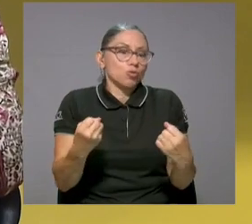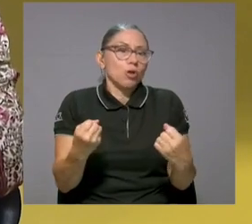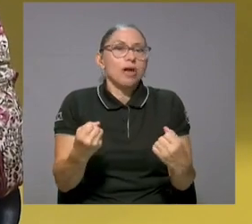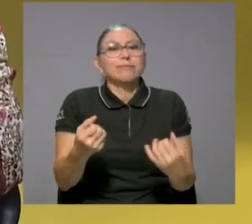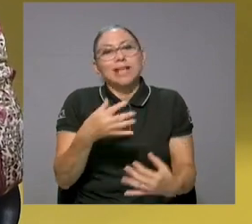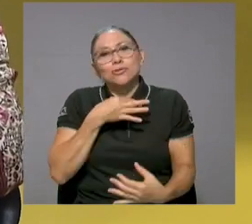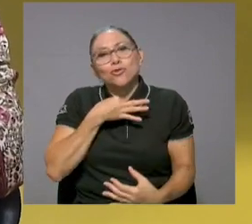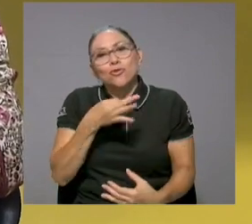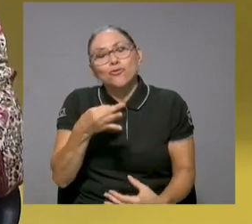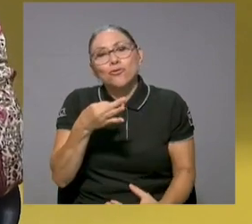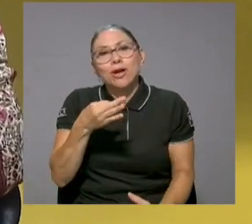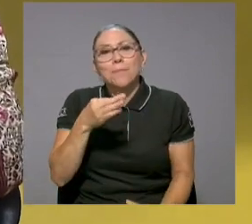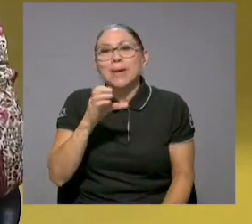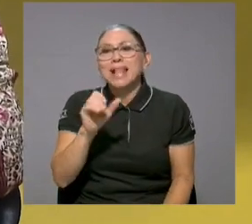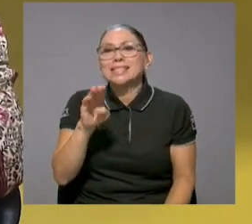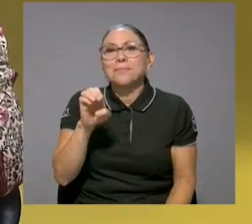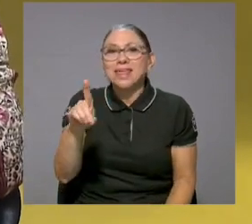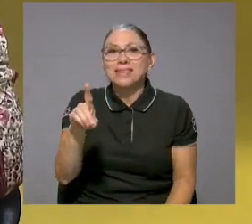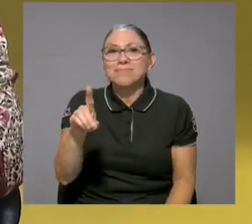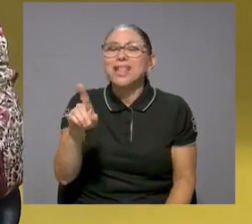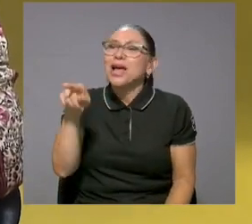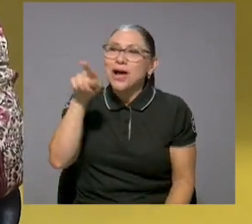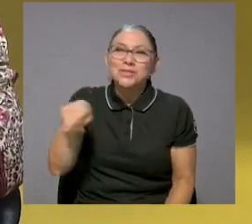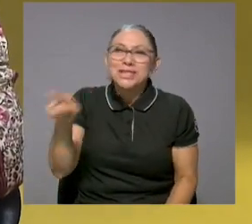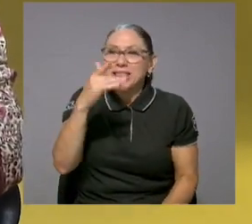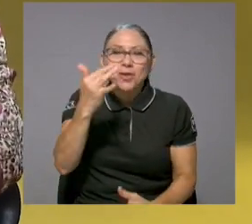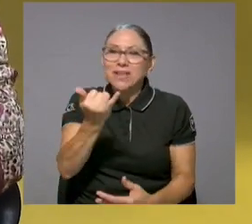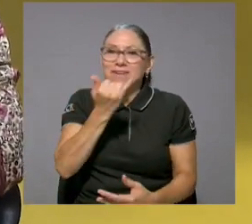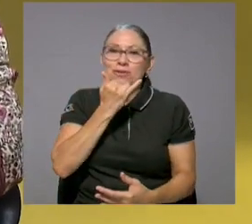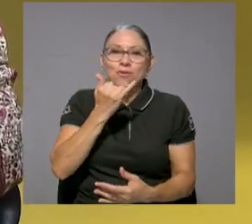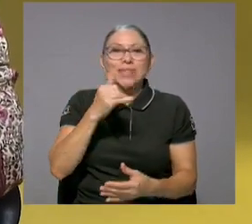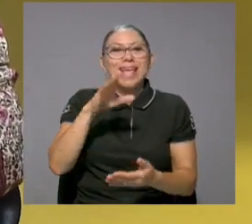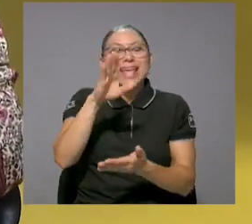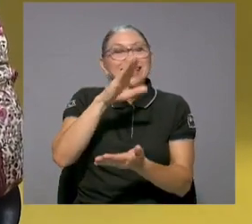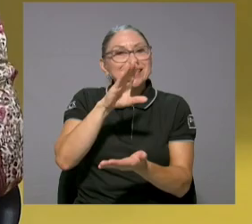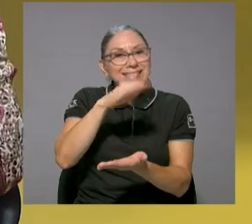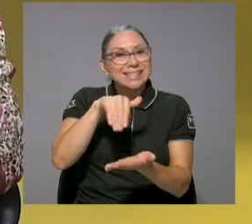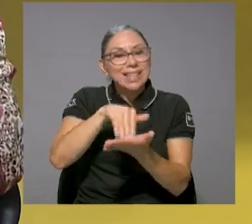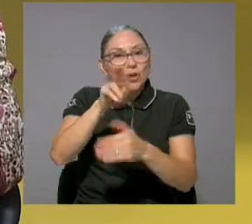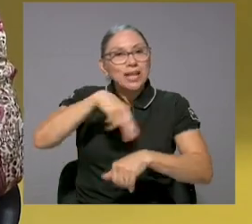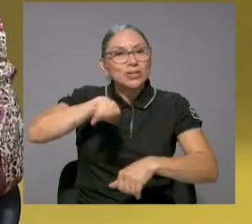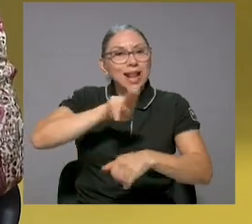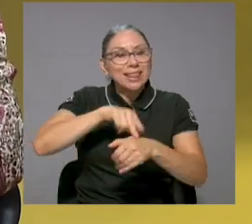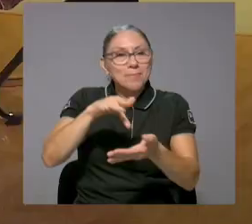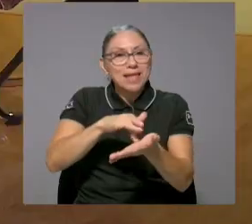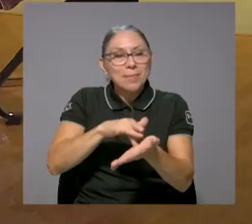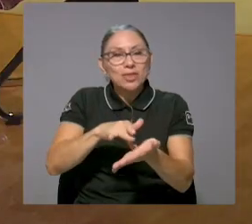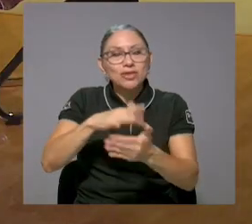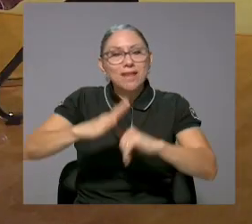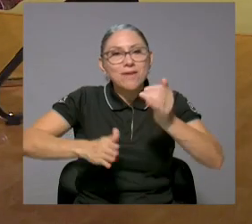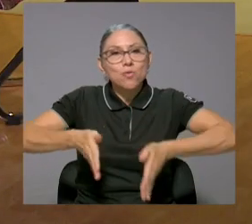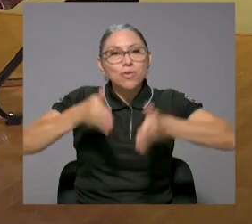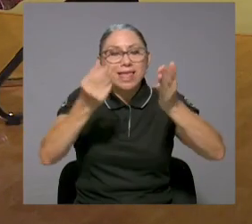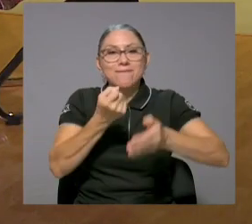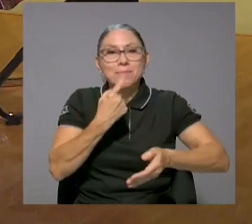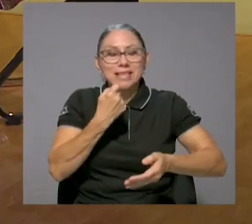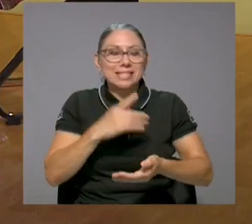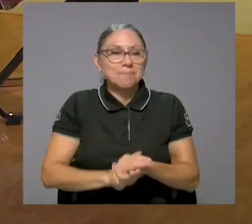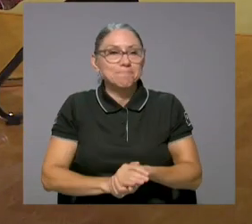para el CIMED, que no le falló la memoria, el Centro Nacional de Información de Medicamentos de la Facultad de Farmacia. Fíjese